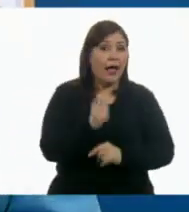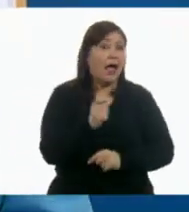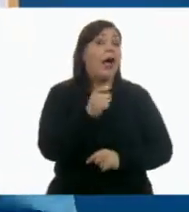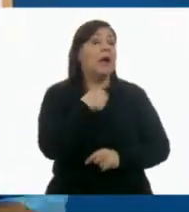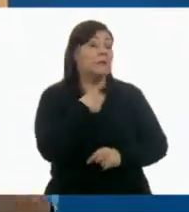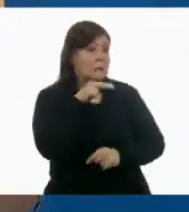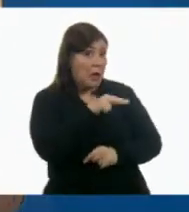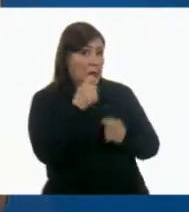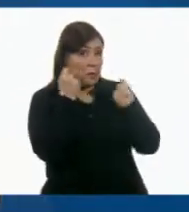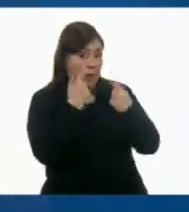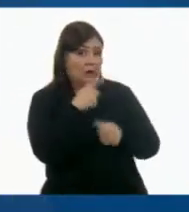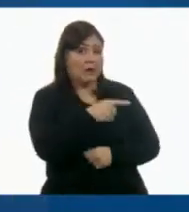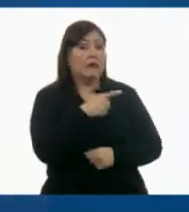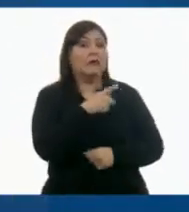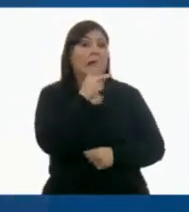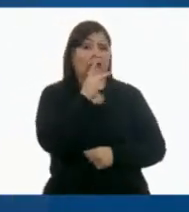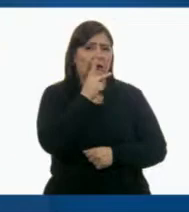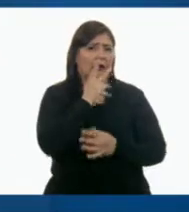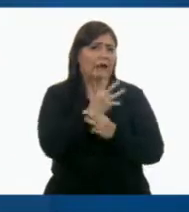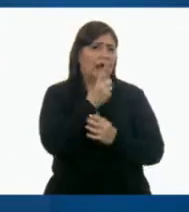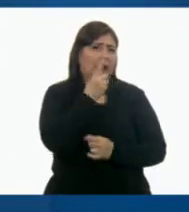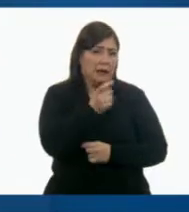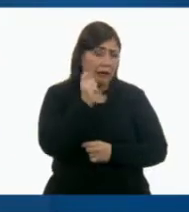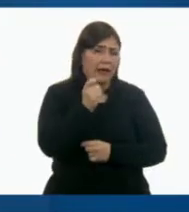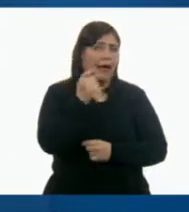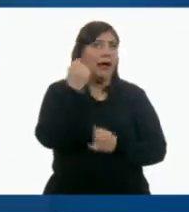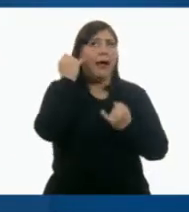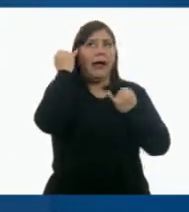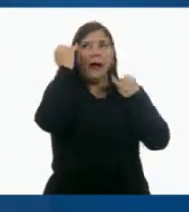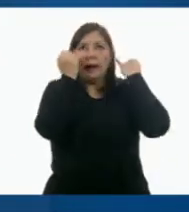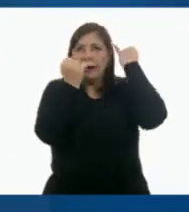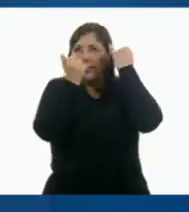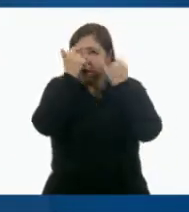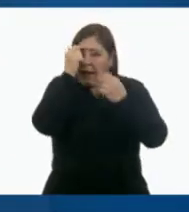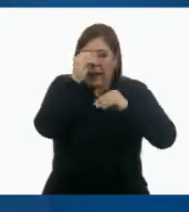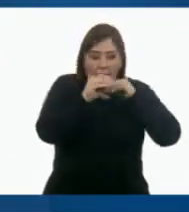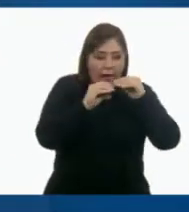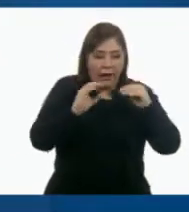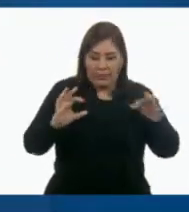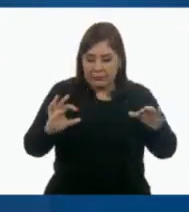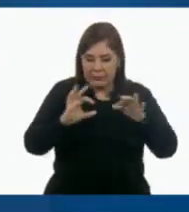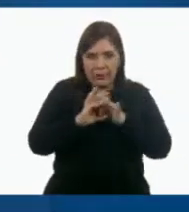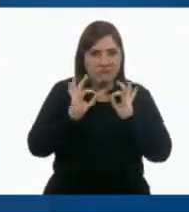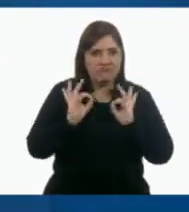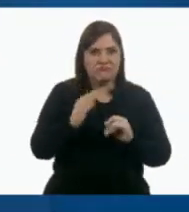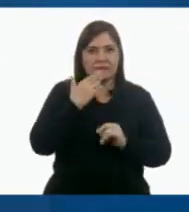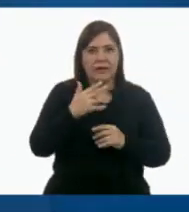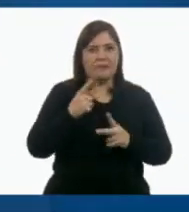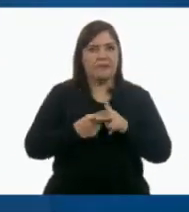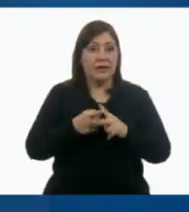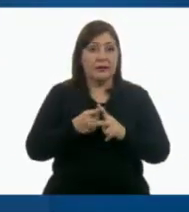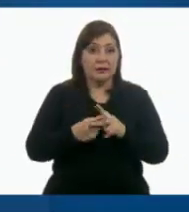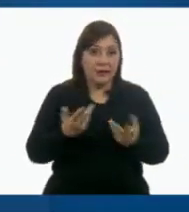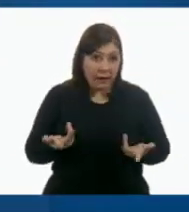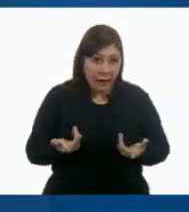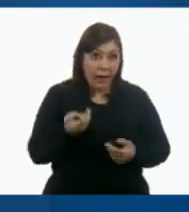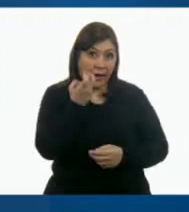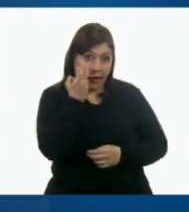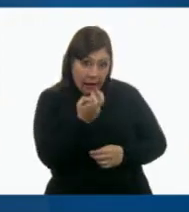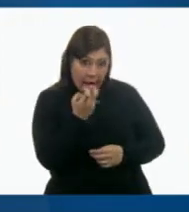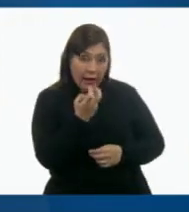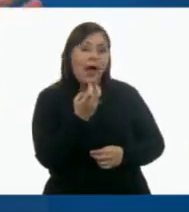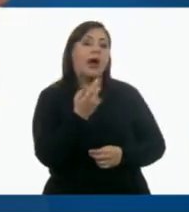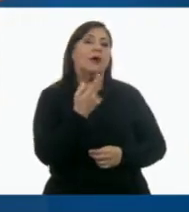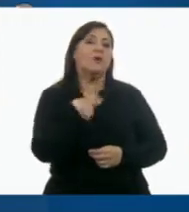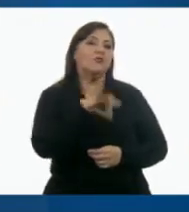la atención es esta parte donde la creatividad se combina con las matemáticas. Precisamente es ahí donde